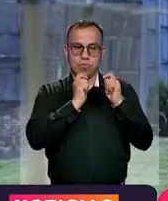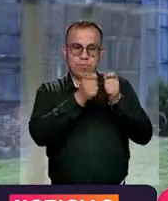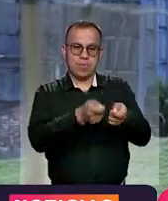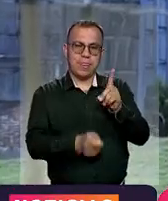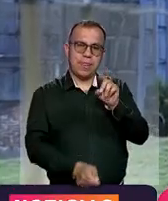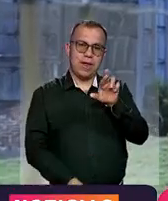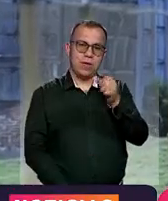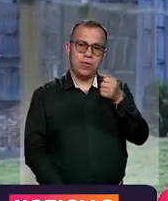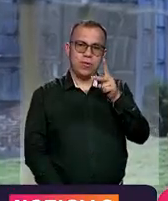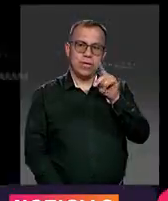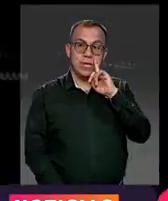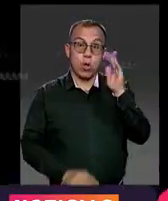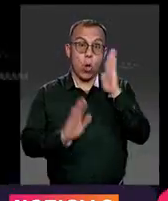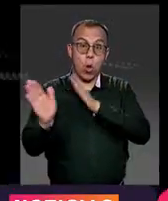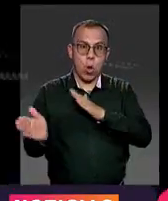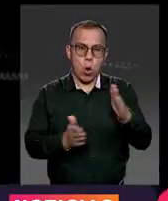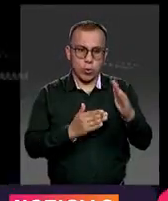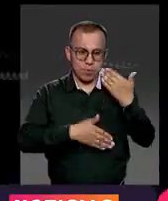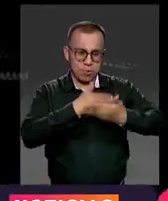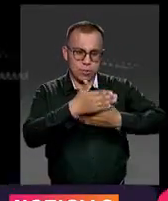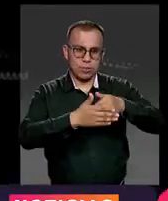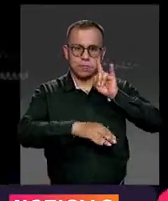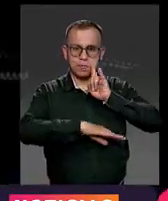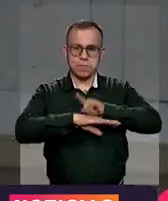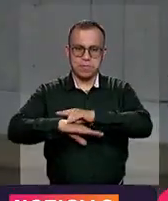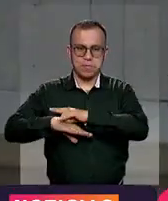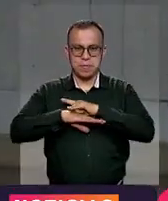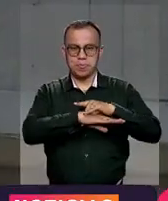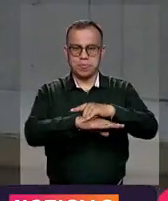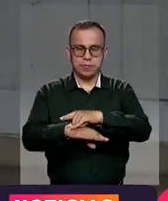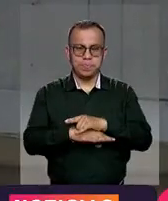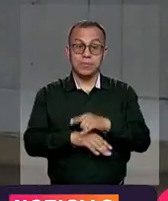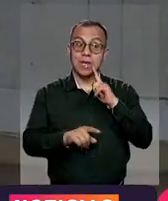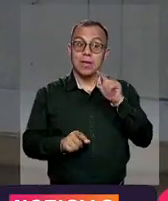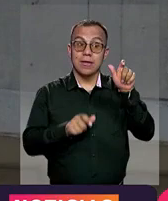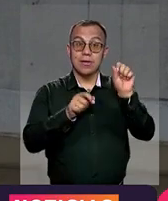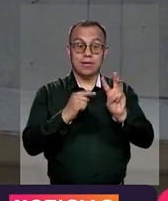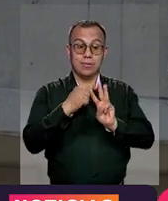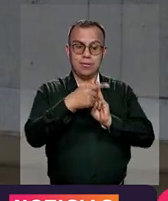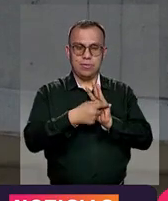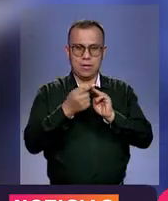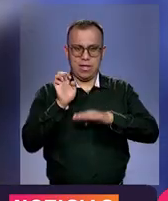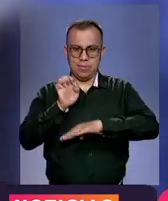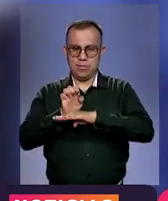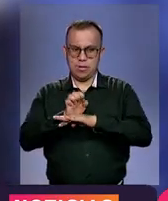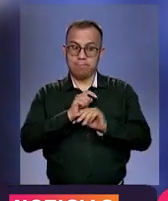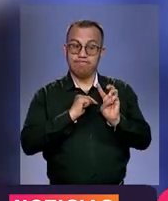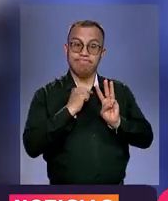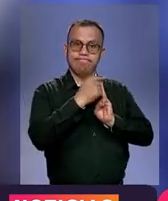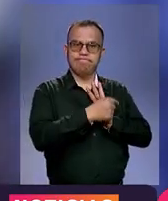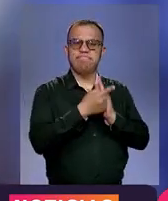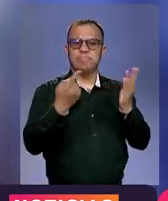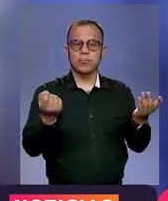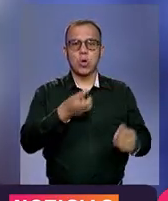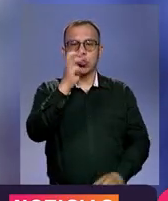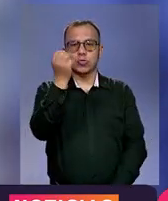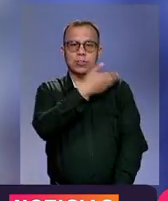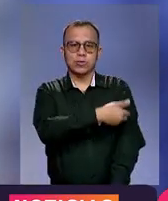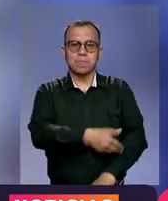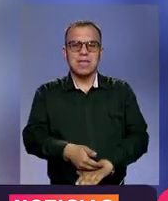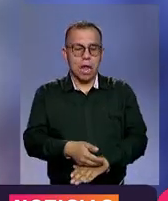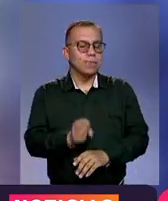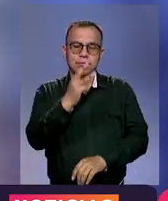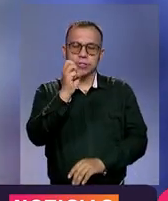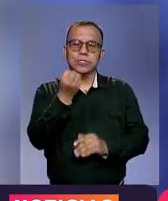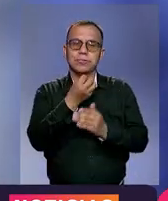de seguridad, orden, disciplina y custodia de los privados de la libertad. Según el ente acusador, los funcionarios recibieron 800 mil pesos